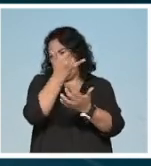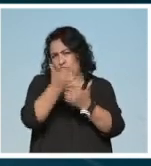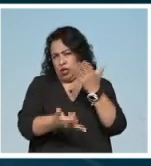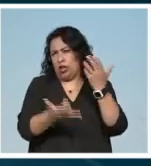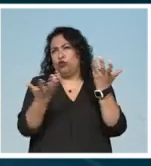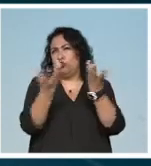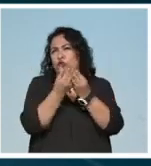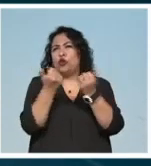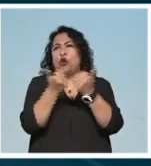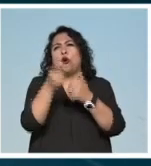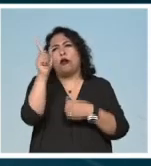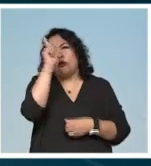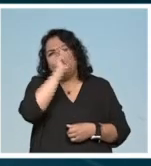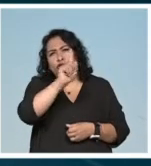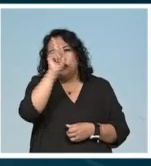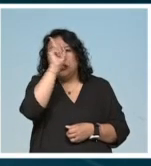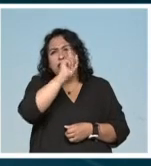con asesorías